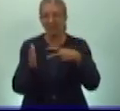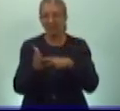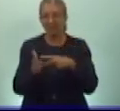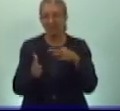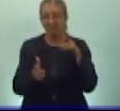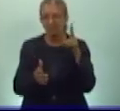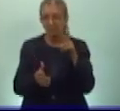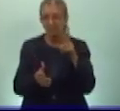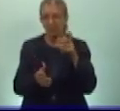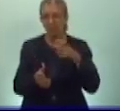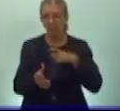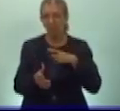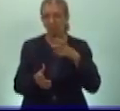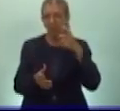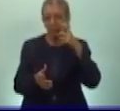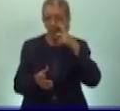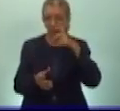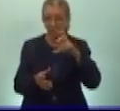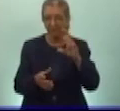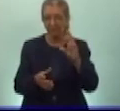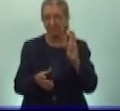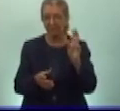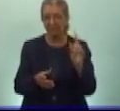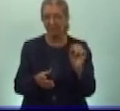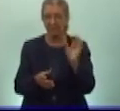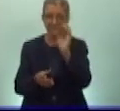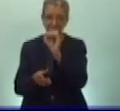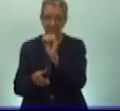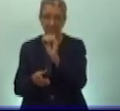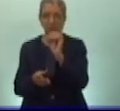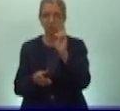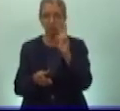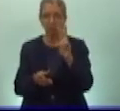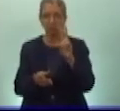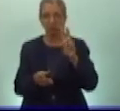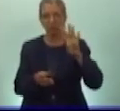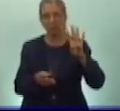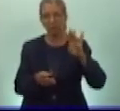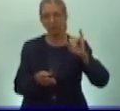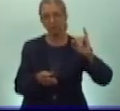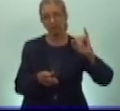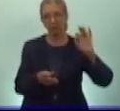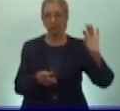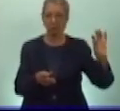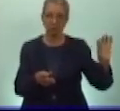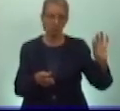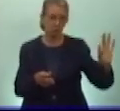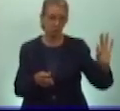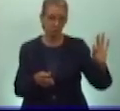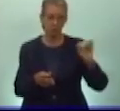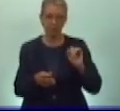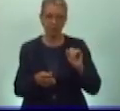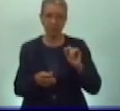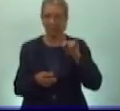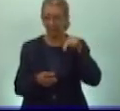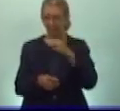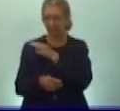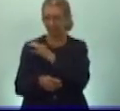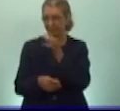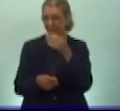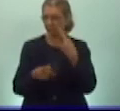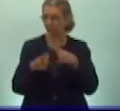cifra 0, 2, 4, 6 u 8. Los invito entonces a realizar la siguiente